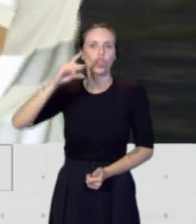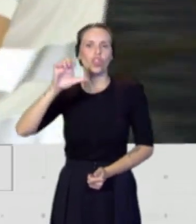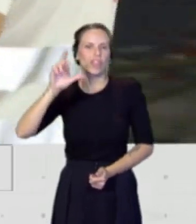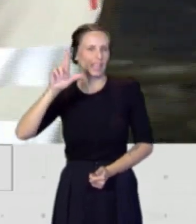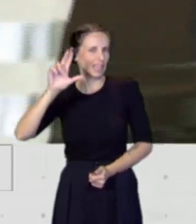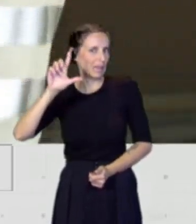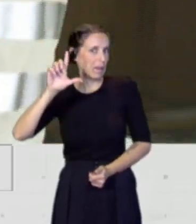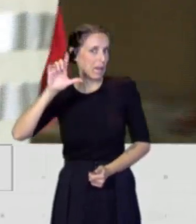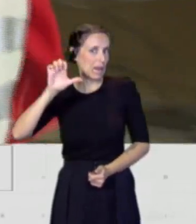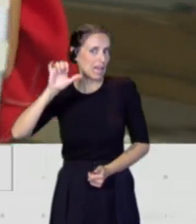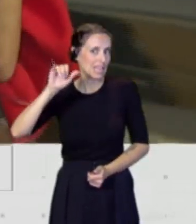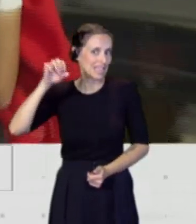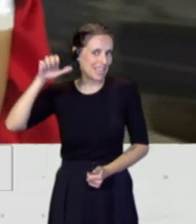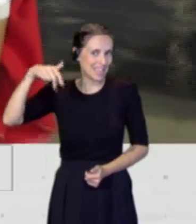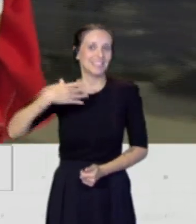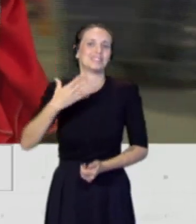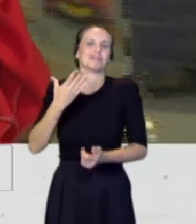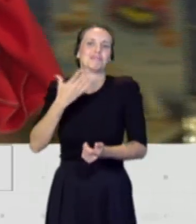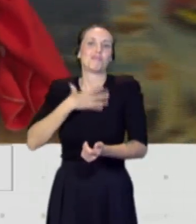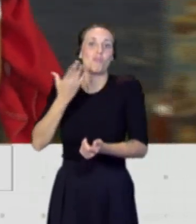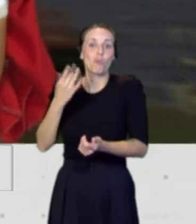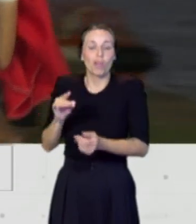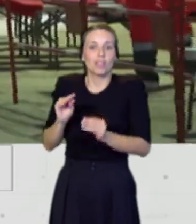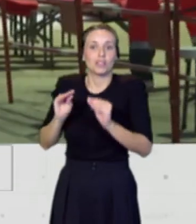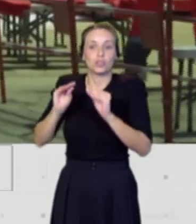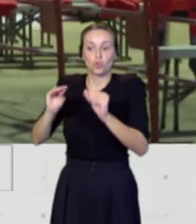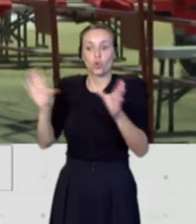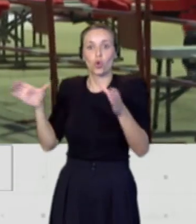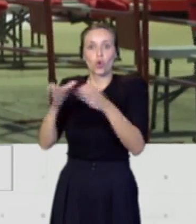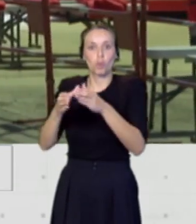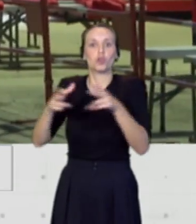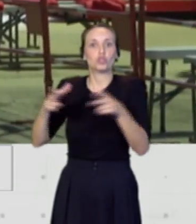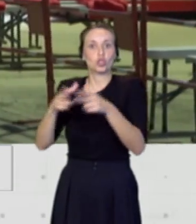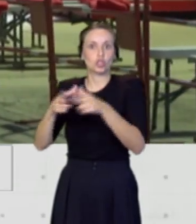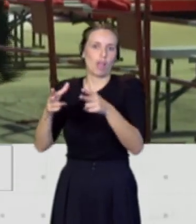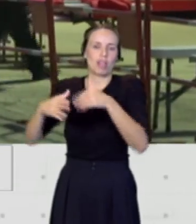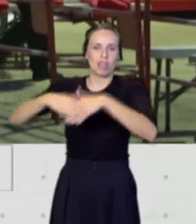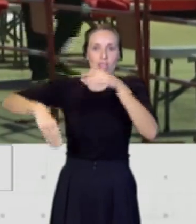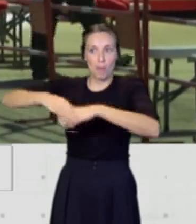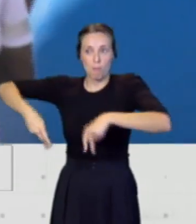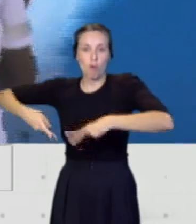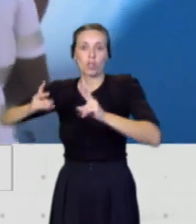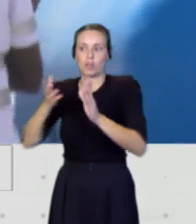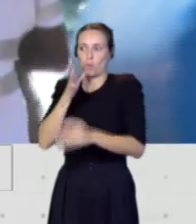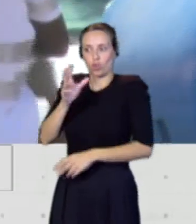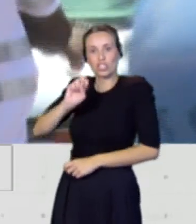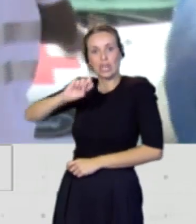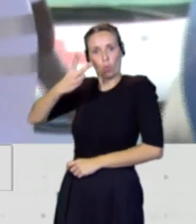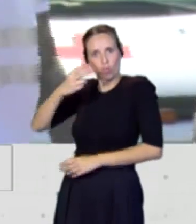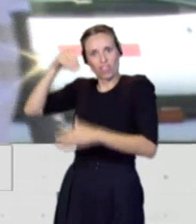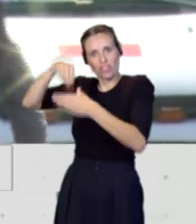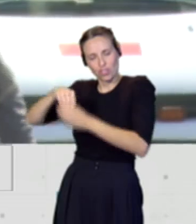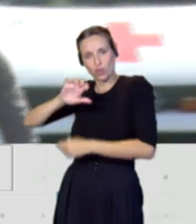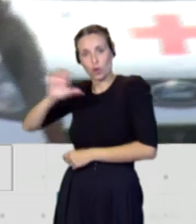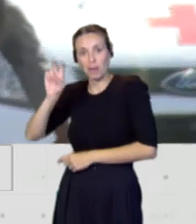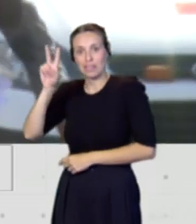asumir compromisos claros con las prioridades del Grupo Socialdemócrata, que es la segunda fuerza en el Parlamento Europeo. La situación no es fácil. Va a ser